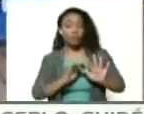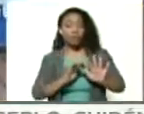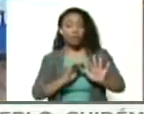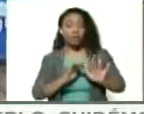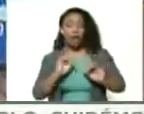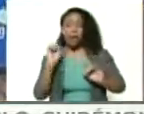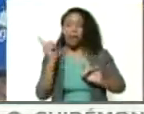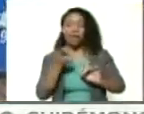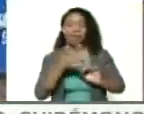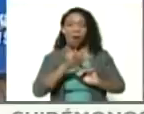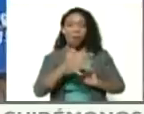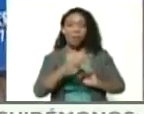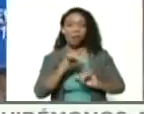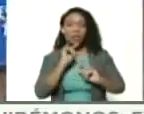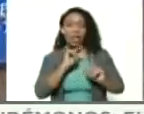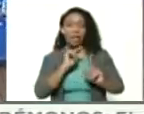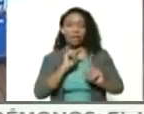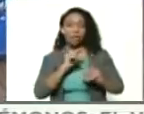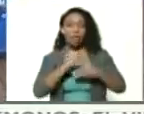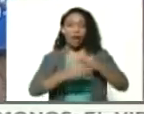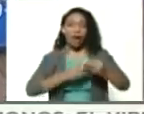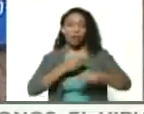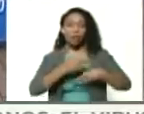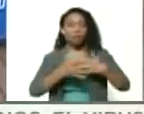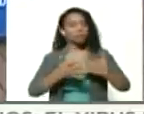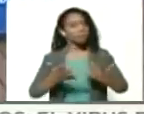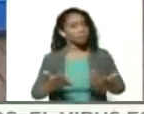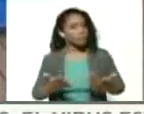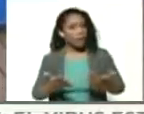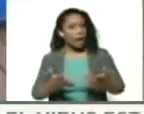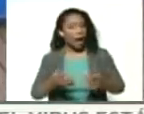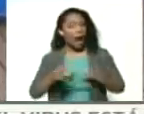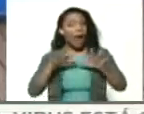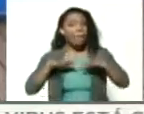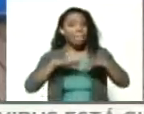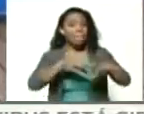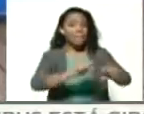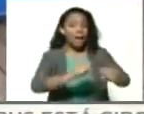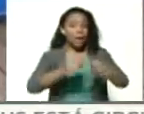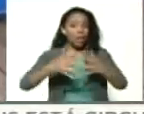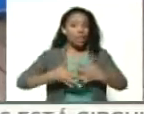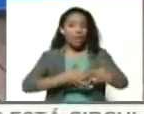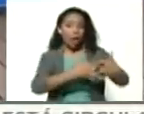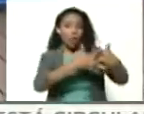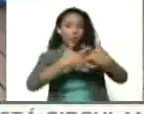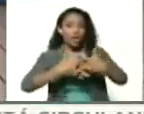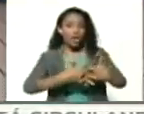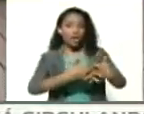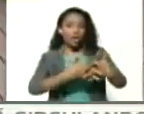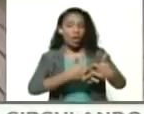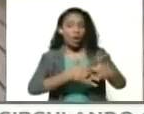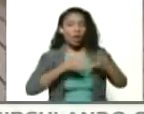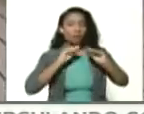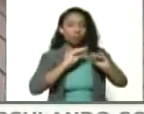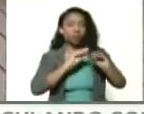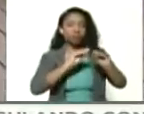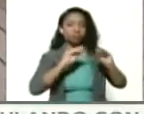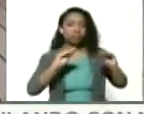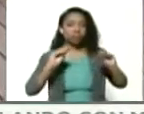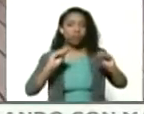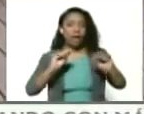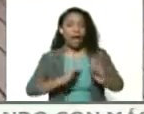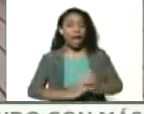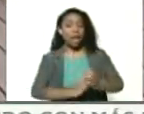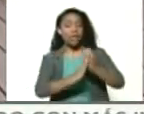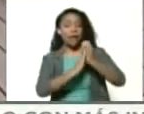alrededor de esos hechos que el imperio estadounidense, en boca y en liderazgo